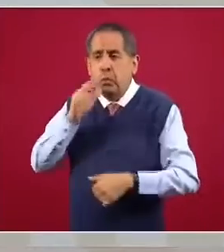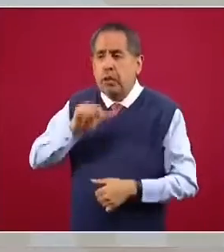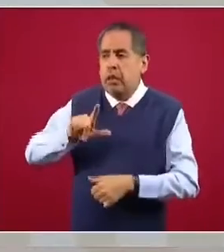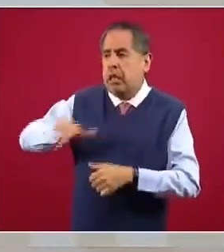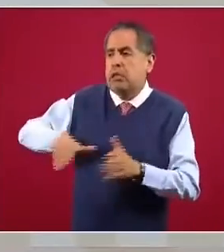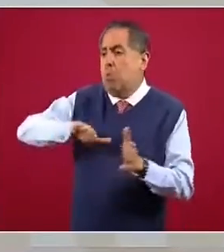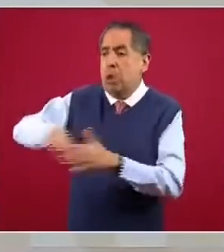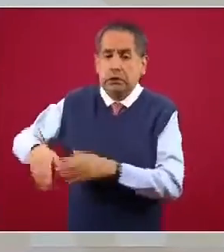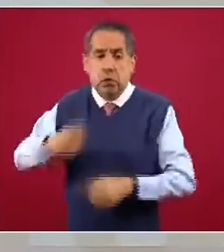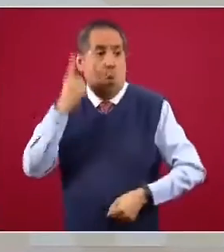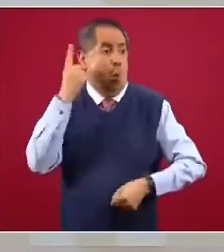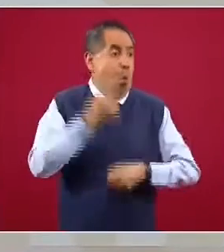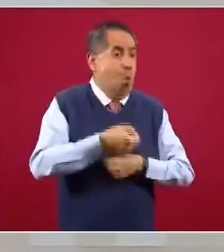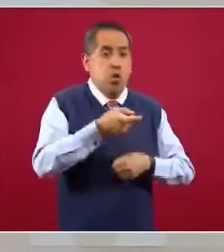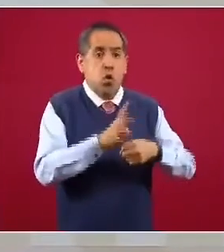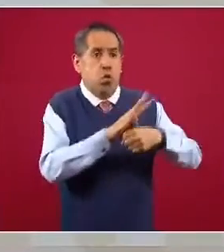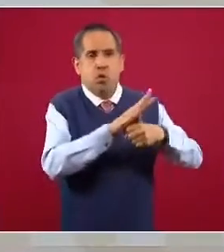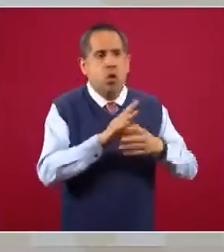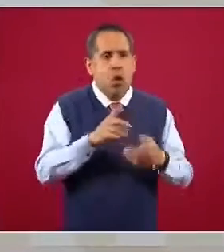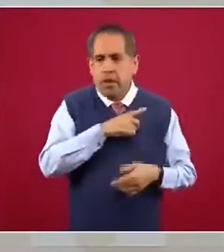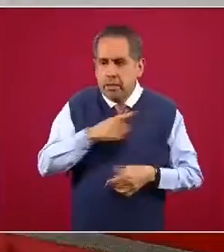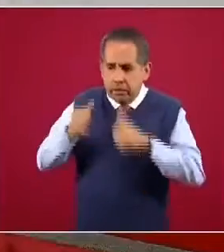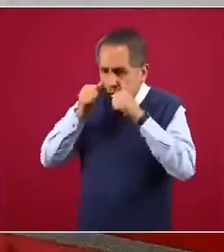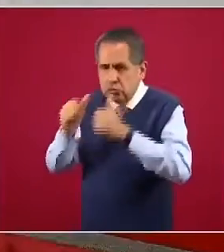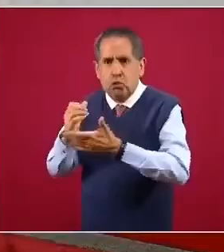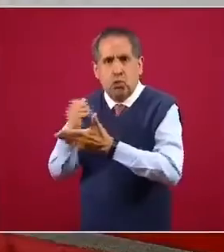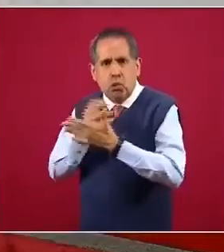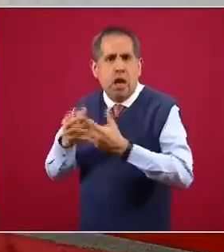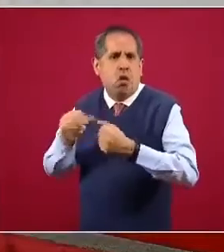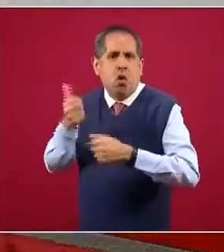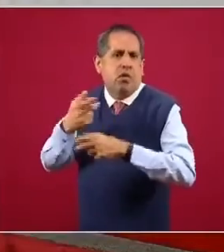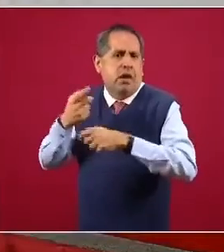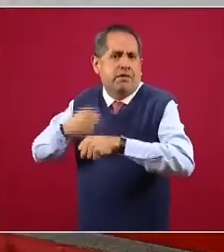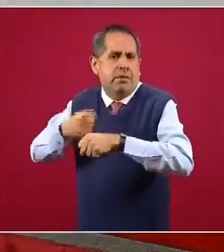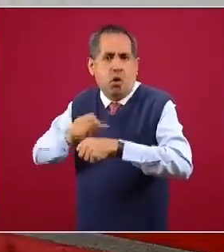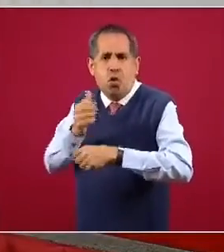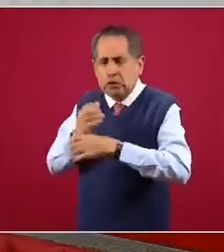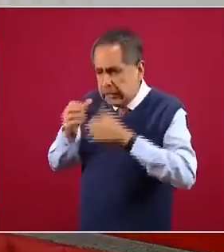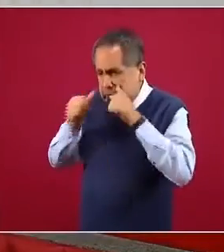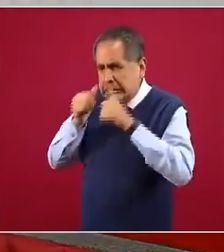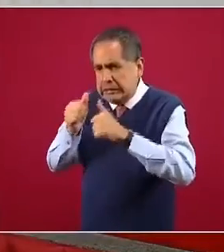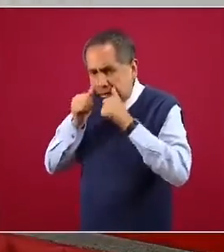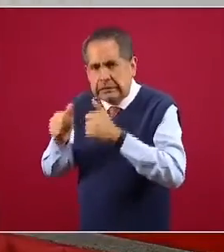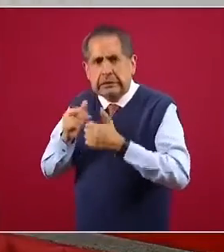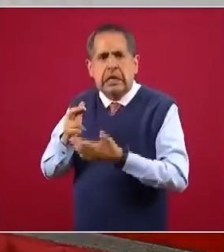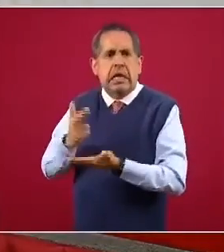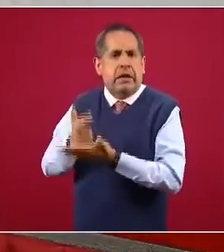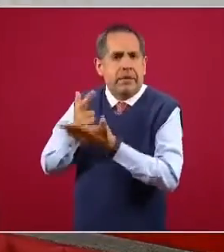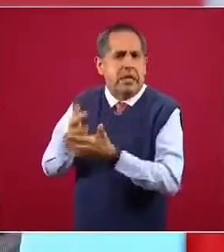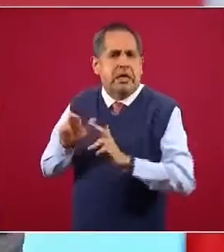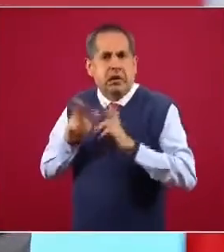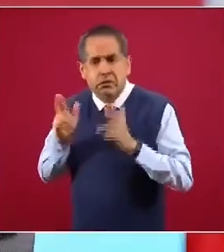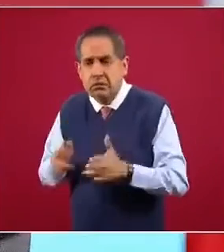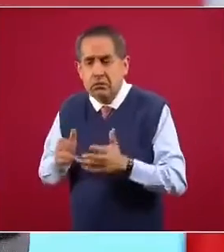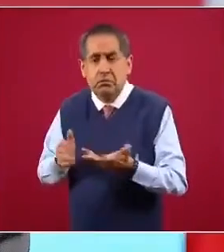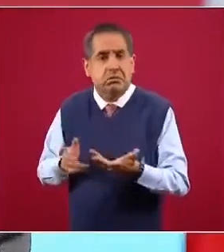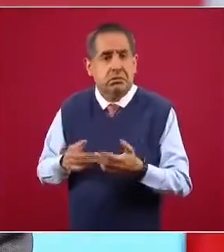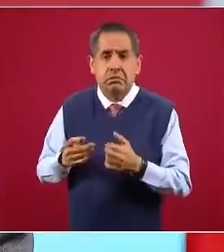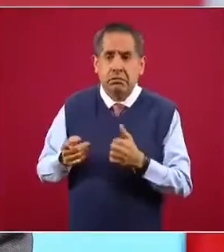los servicios curativos, los servicios de rehabilitación, y esto hay que hacerlo de una